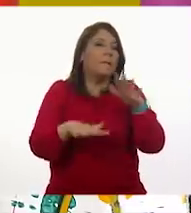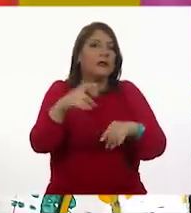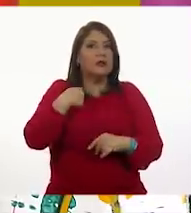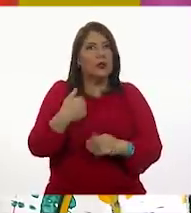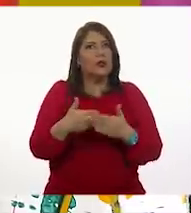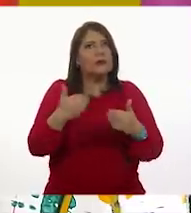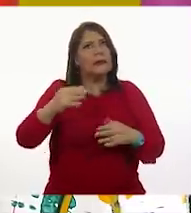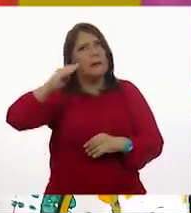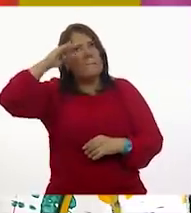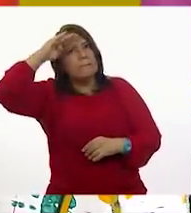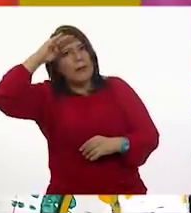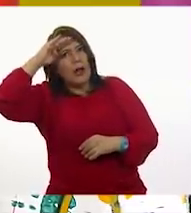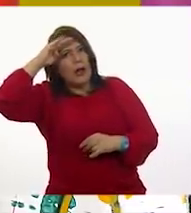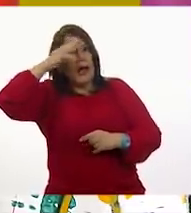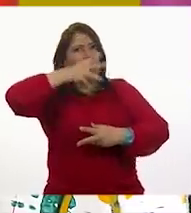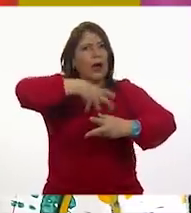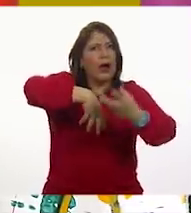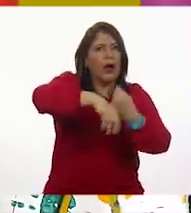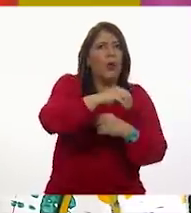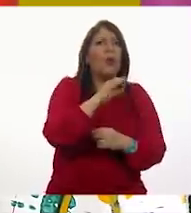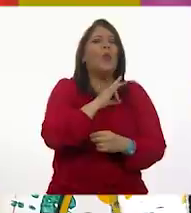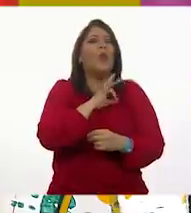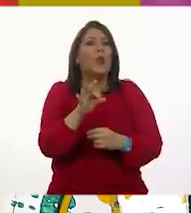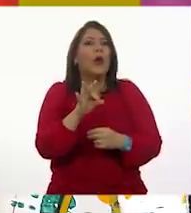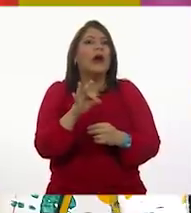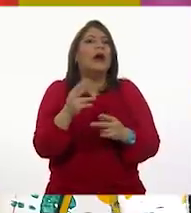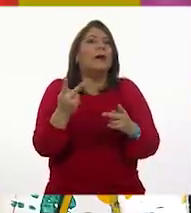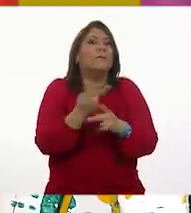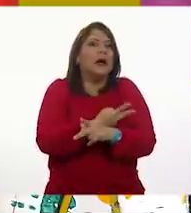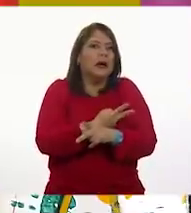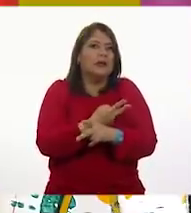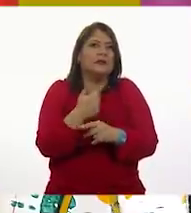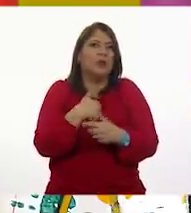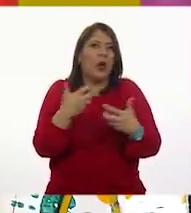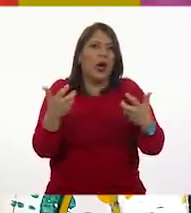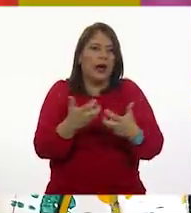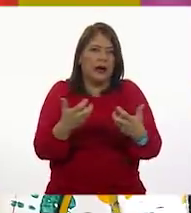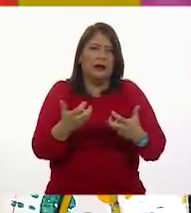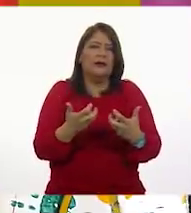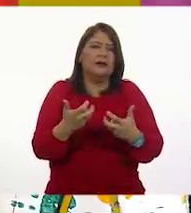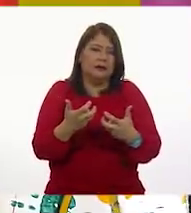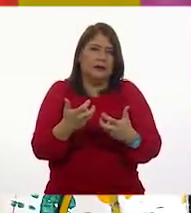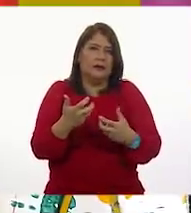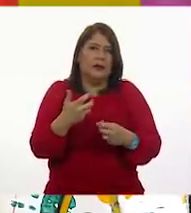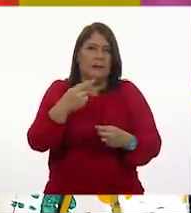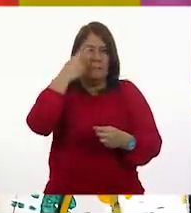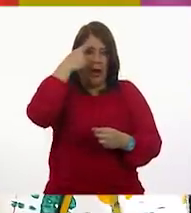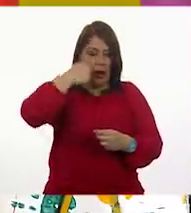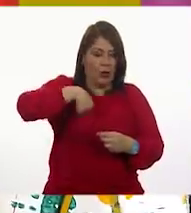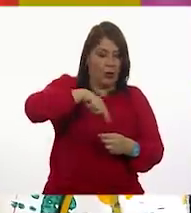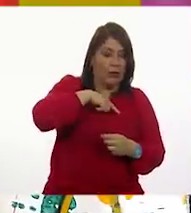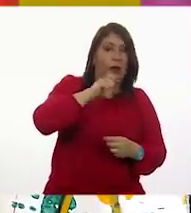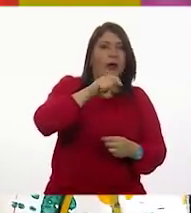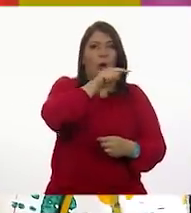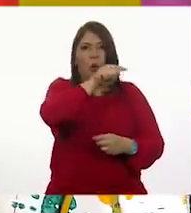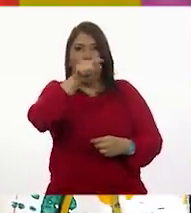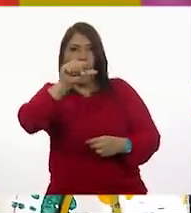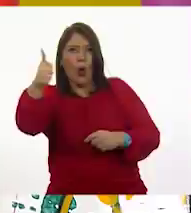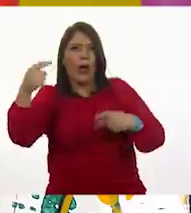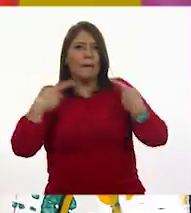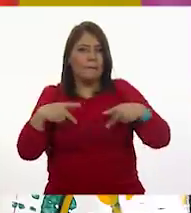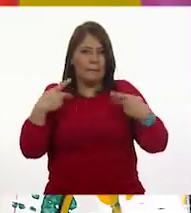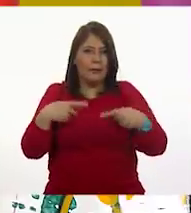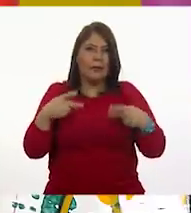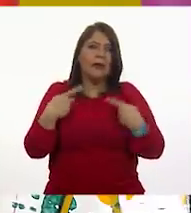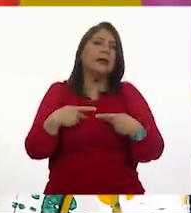pensar en las consecuencias de nuestras acciones. Para nosotros, para otras personas, y